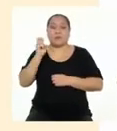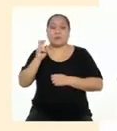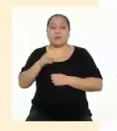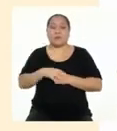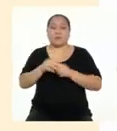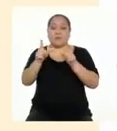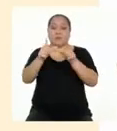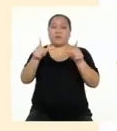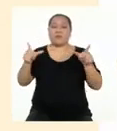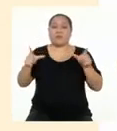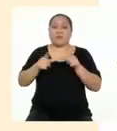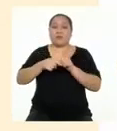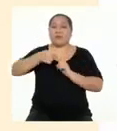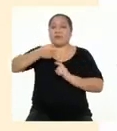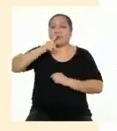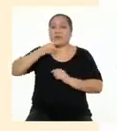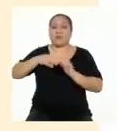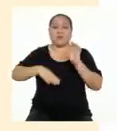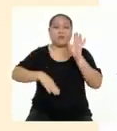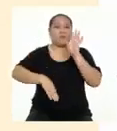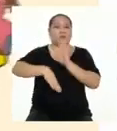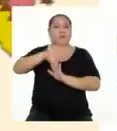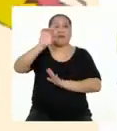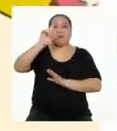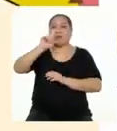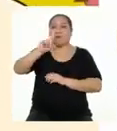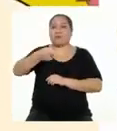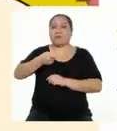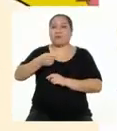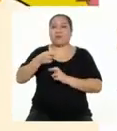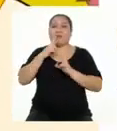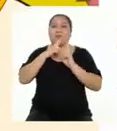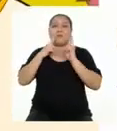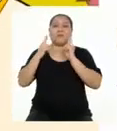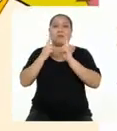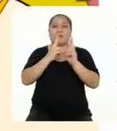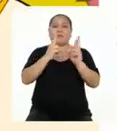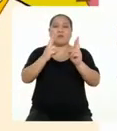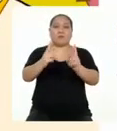de 1.007 ríos.